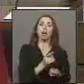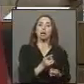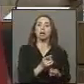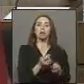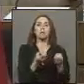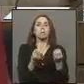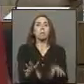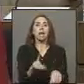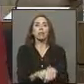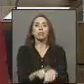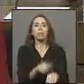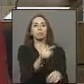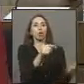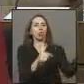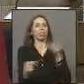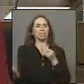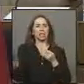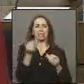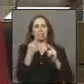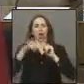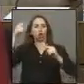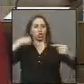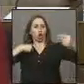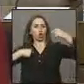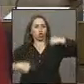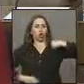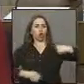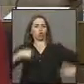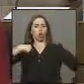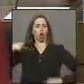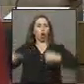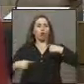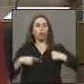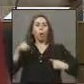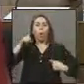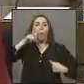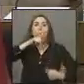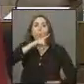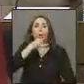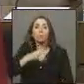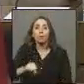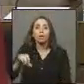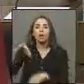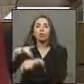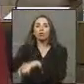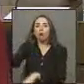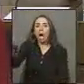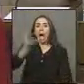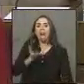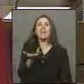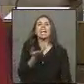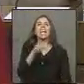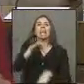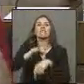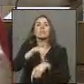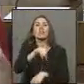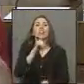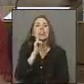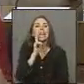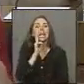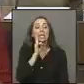pierden mucho tiempo hasta que logran diagnosticar qué tiene esa persona en particular. Y muchas veces